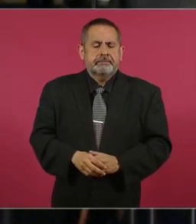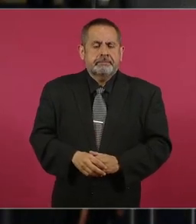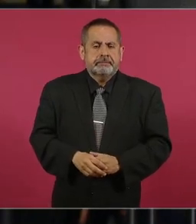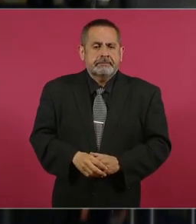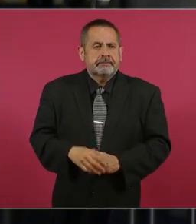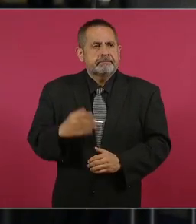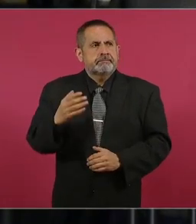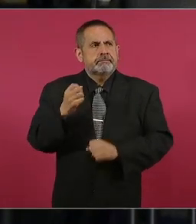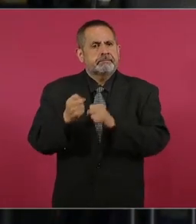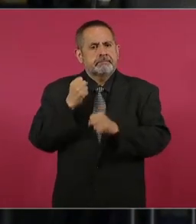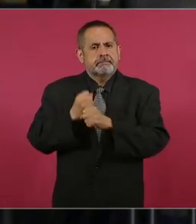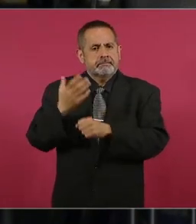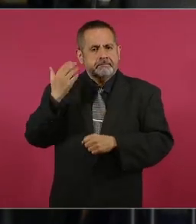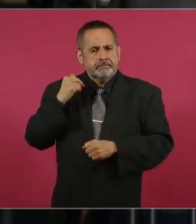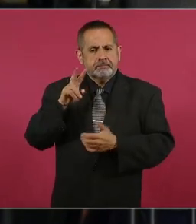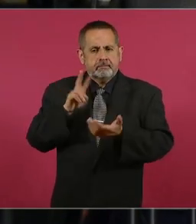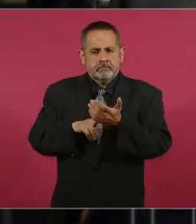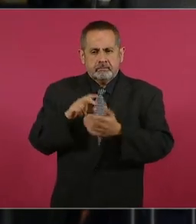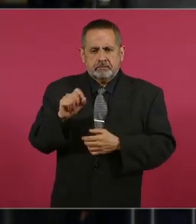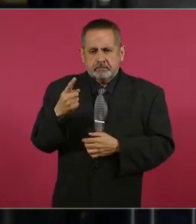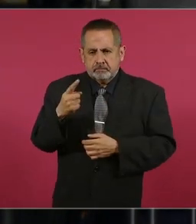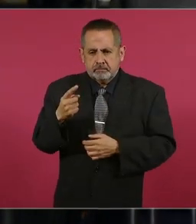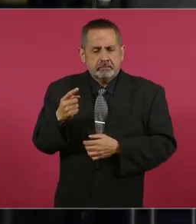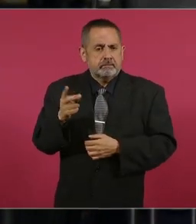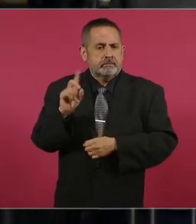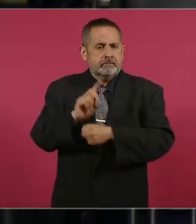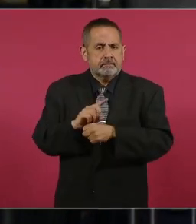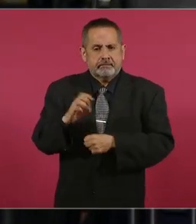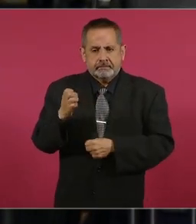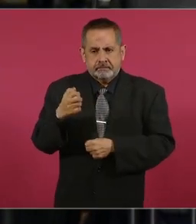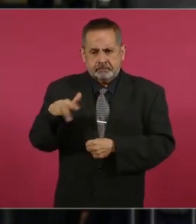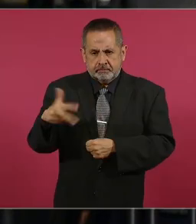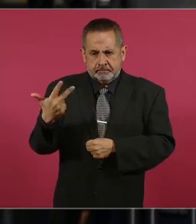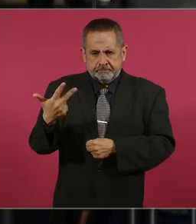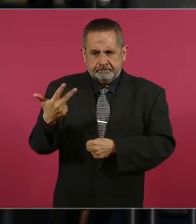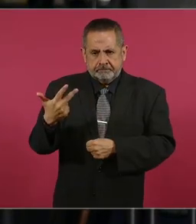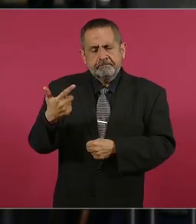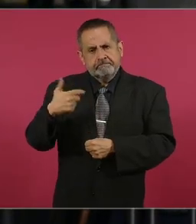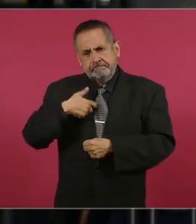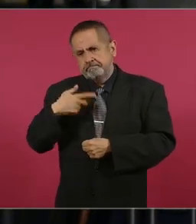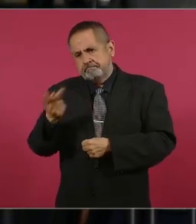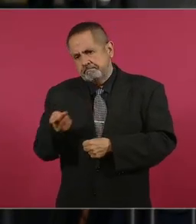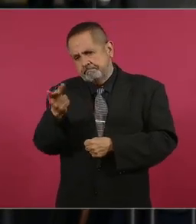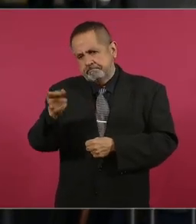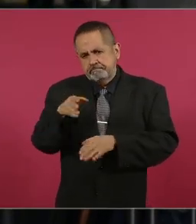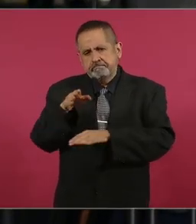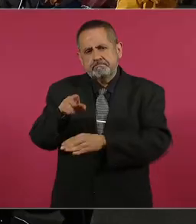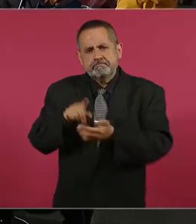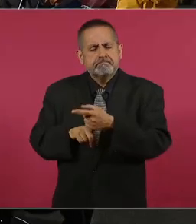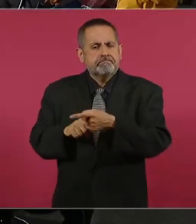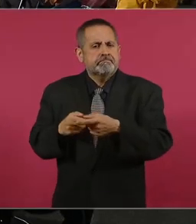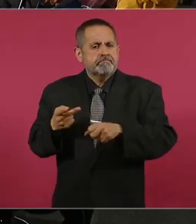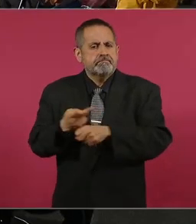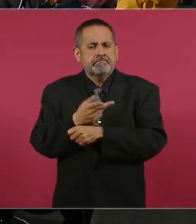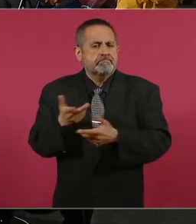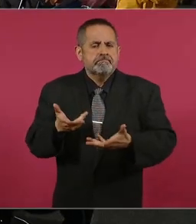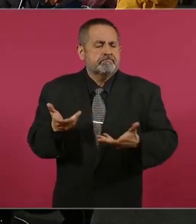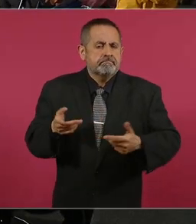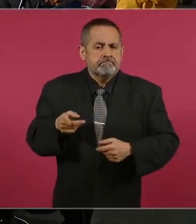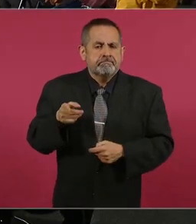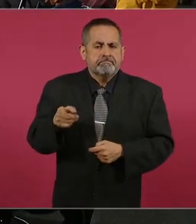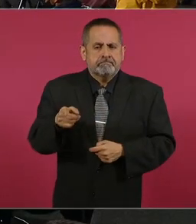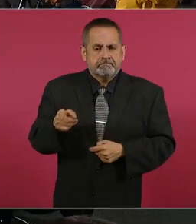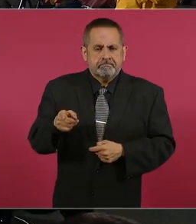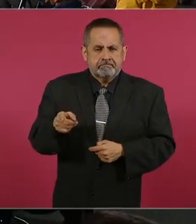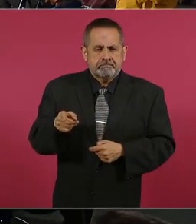En el 2021, el 13 de enero del 2021, yo le pregunté sobre qué se estaba haciendo en